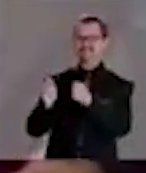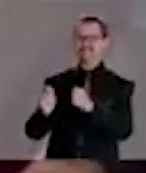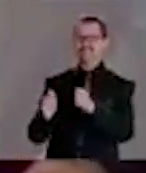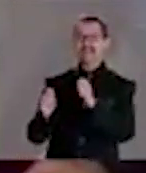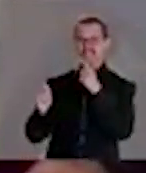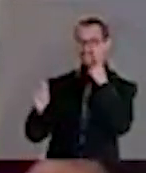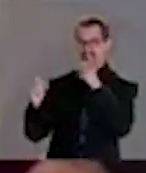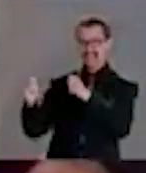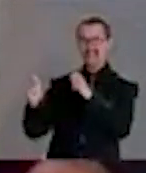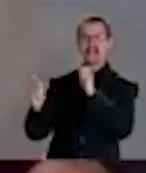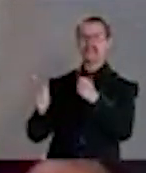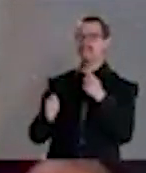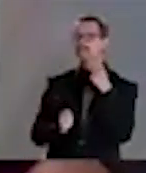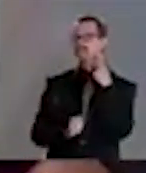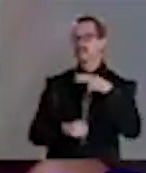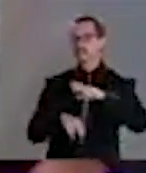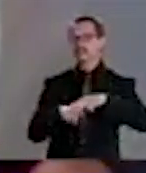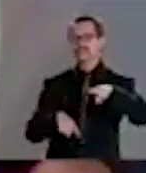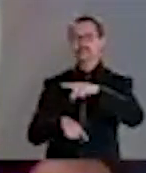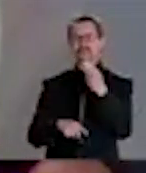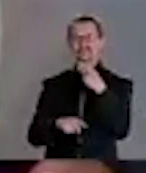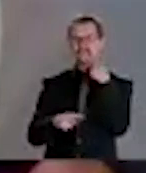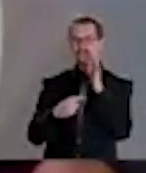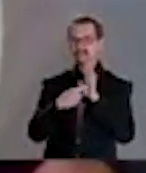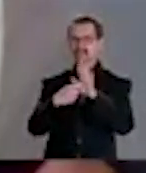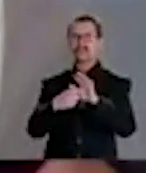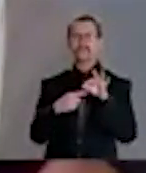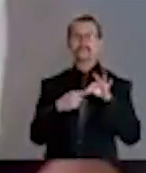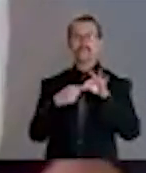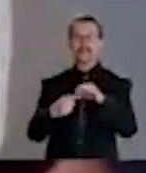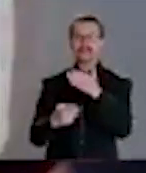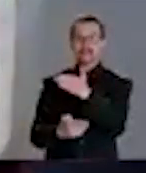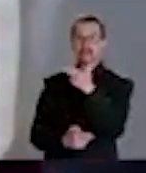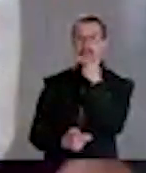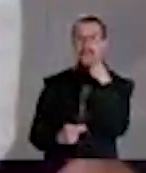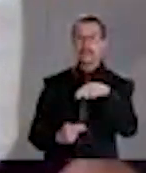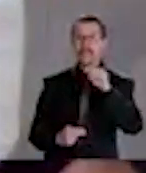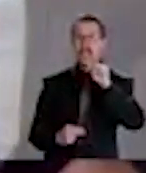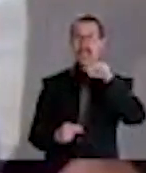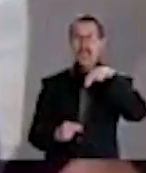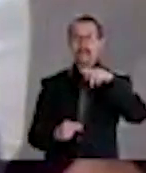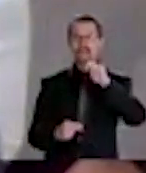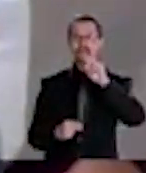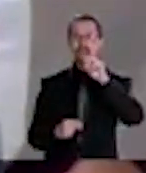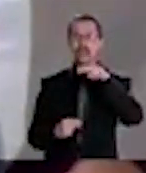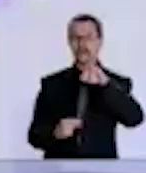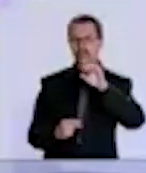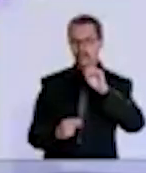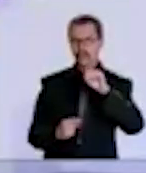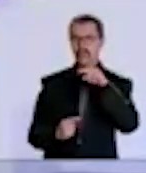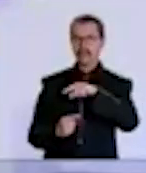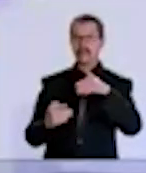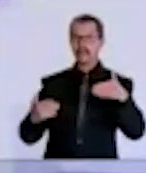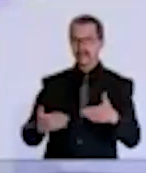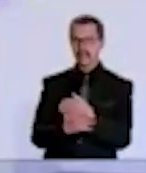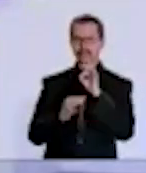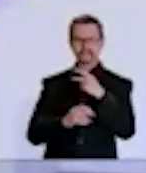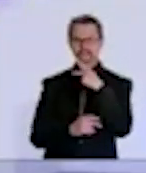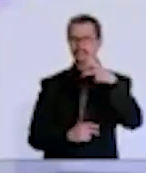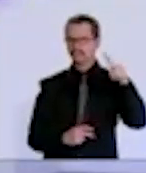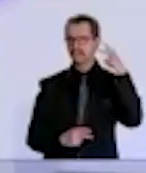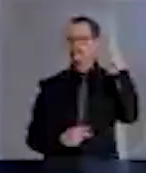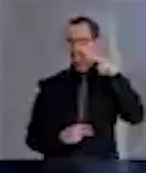presentarle a antonio alarcón antonio nació en veracruz y a los 10 años emigró a nueva york- allá